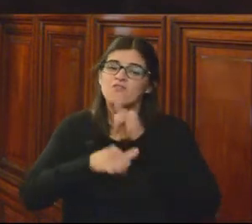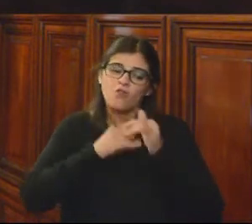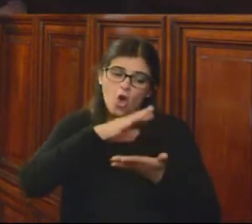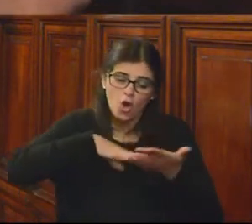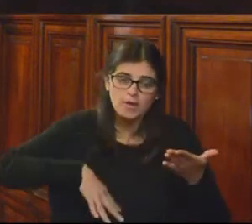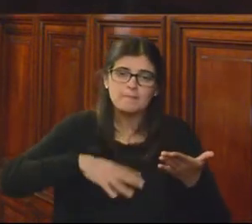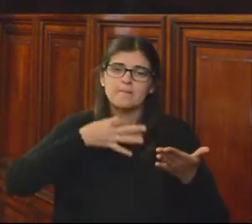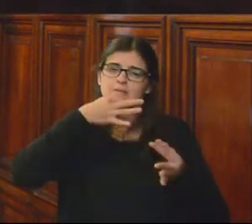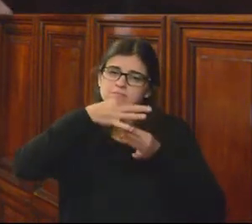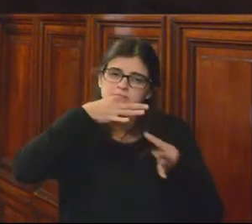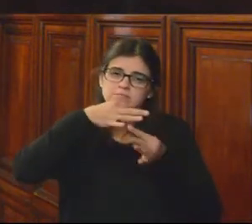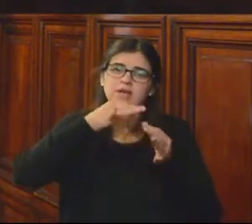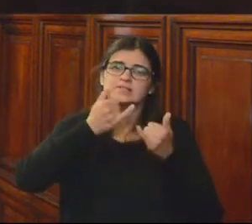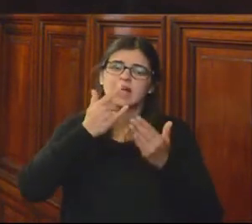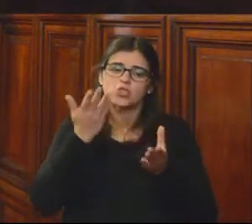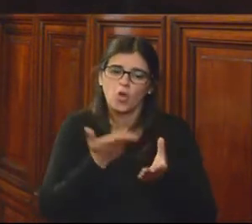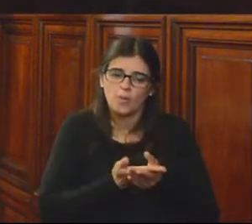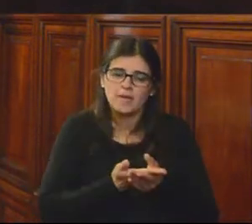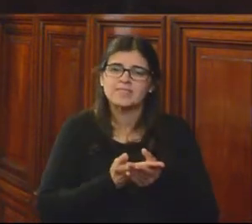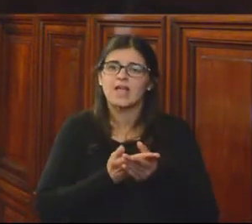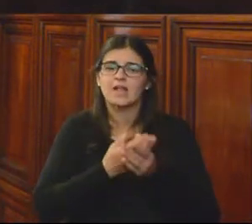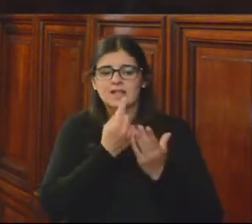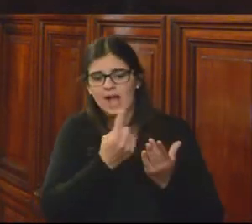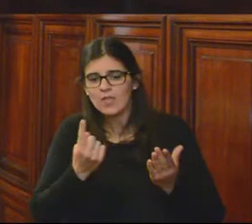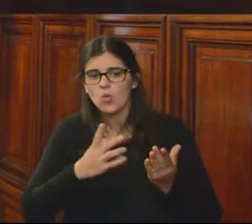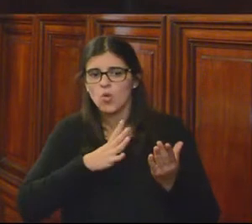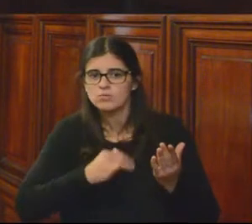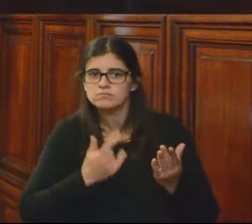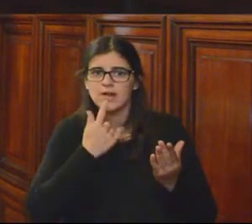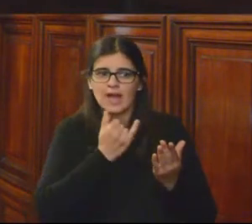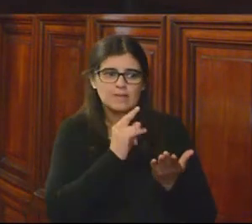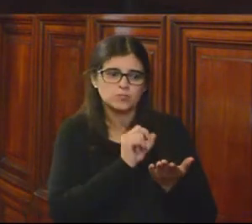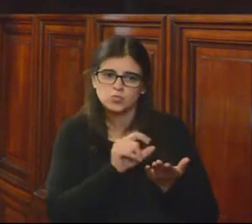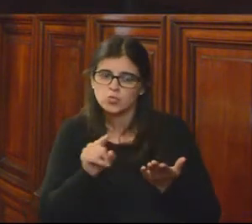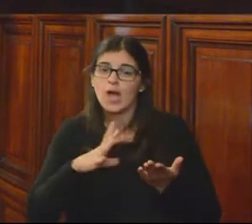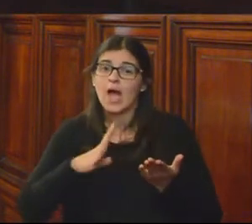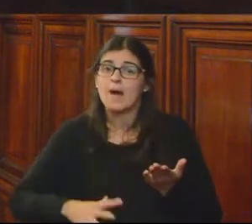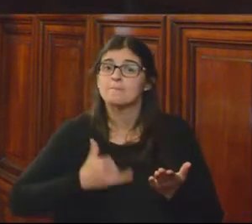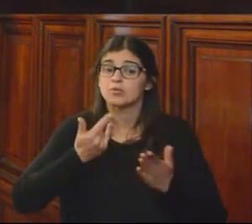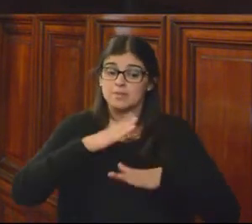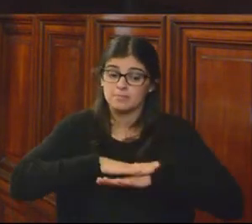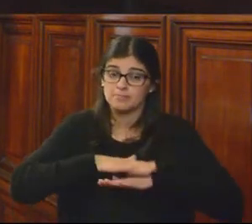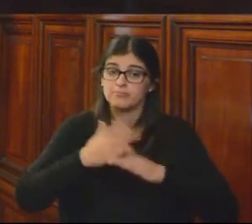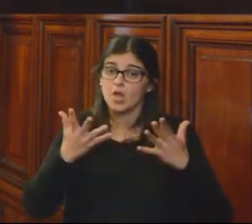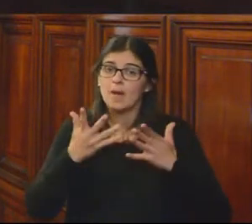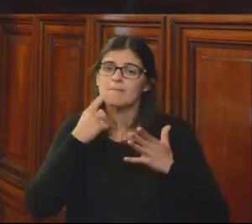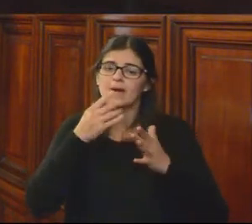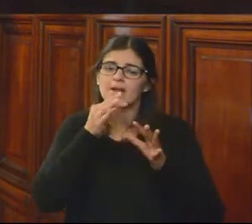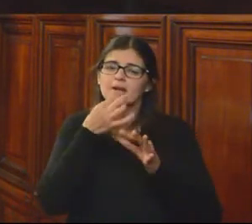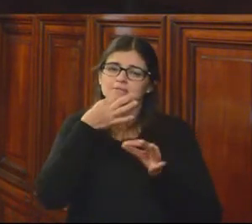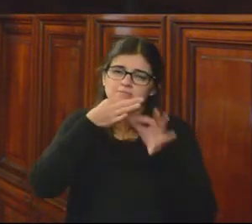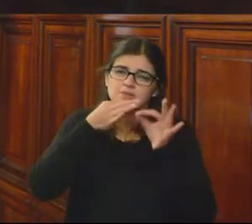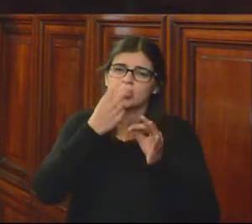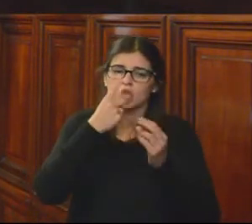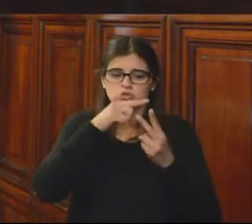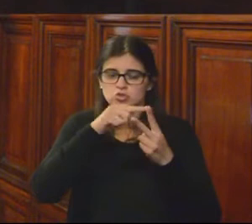detalla esto, tenemos una base documental con el soporte de cada uno de estos casos, pero quisiera aprovechar este tiempo básicamente para subrayar dos